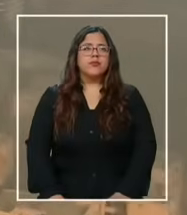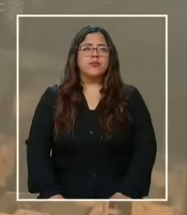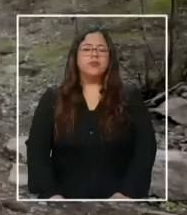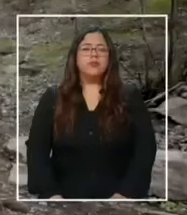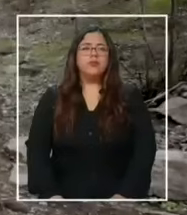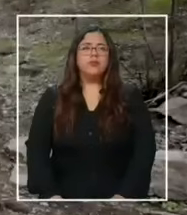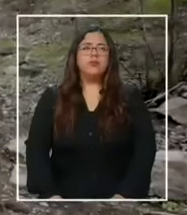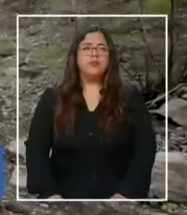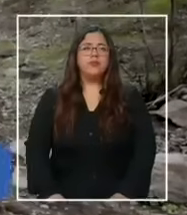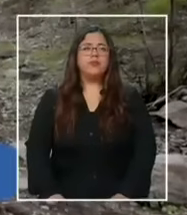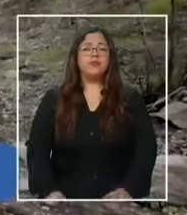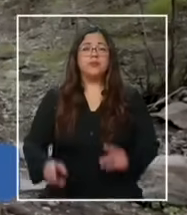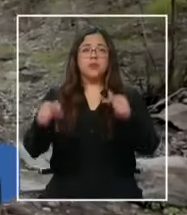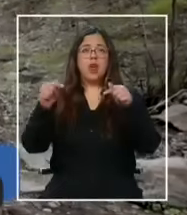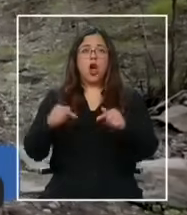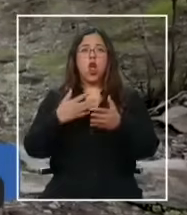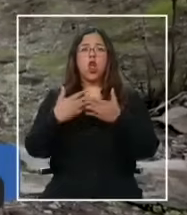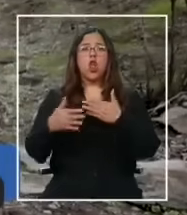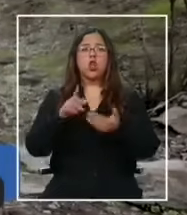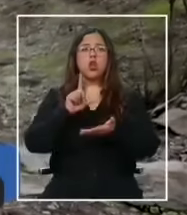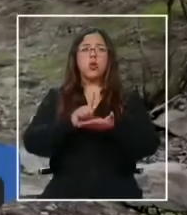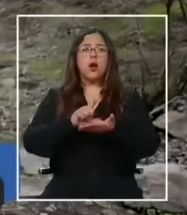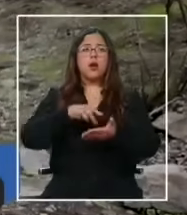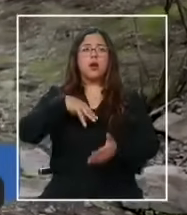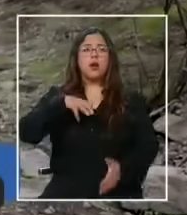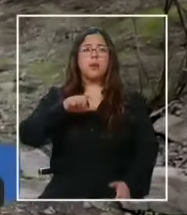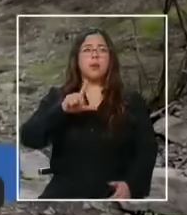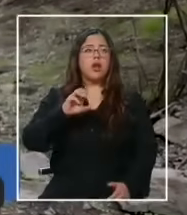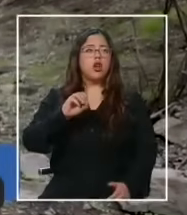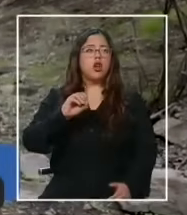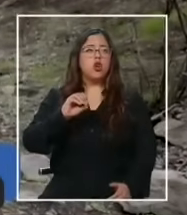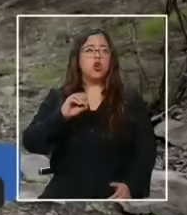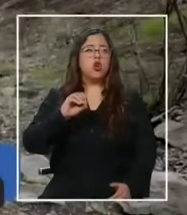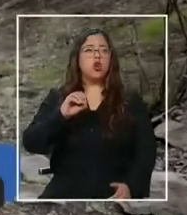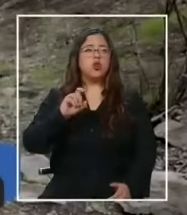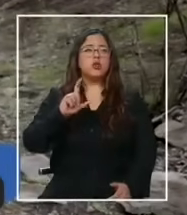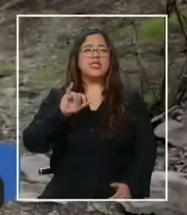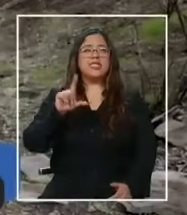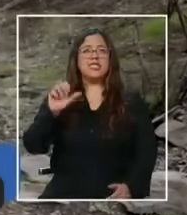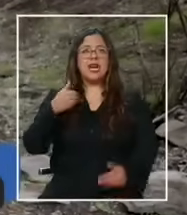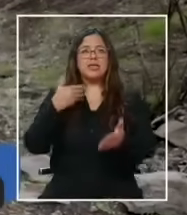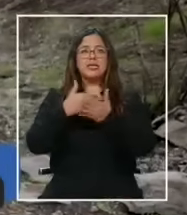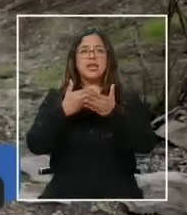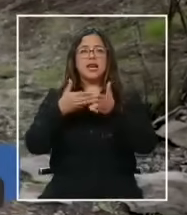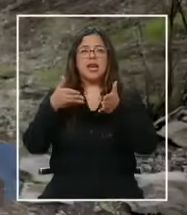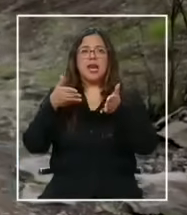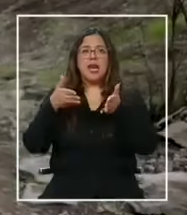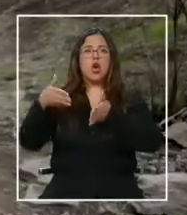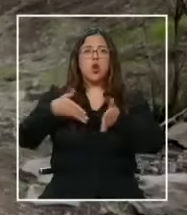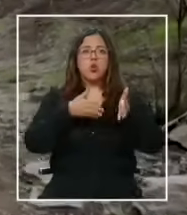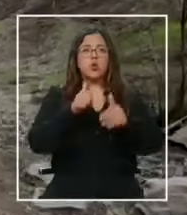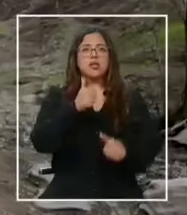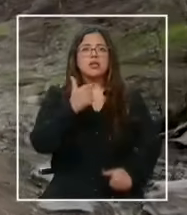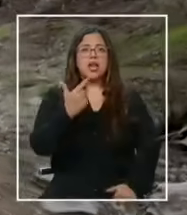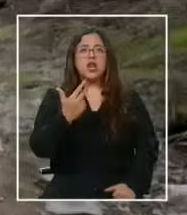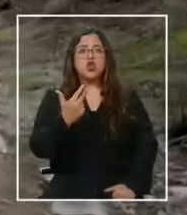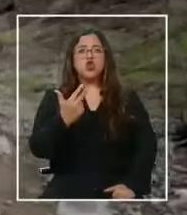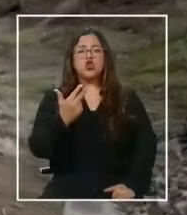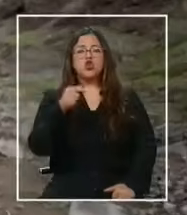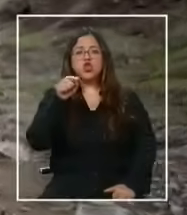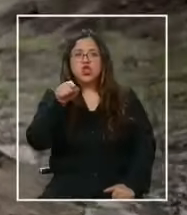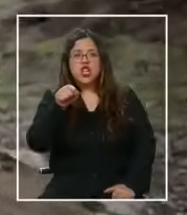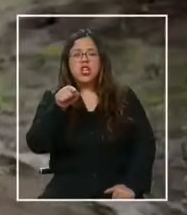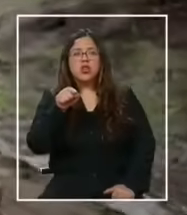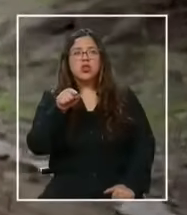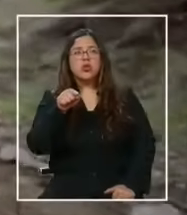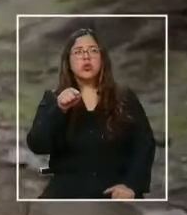queridos estamos en el sector de melosilla que está muy cerca de la ruta 68 Y estos son los vestigios los